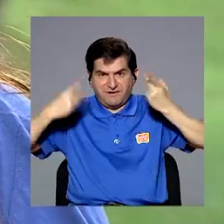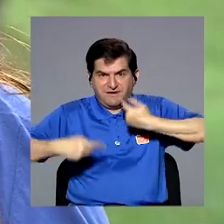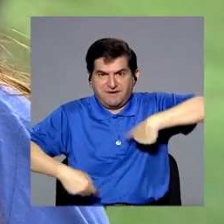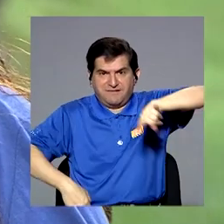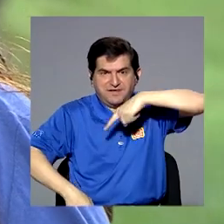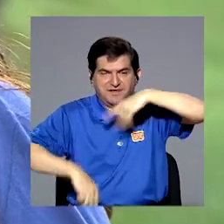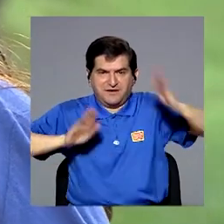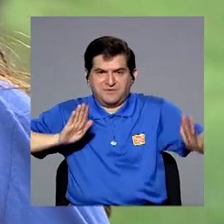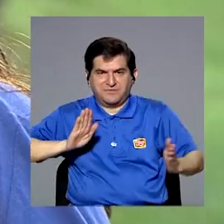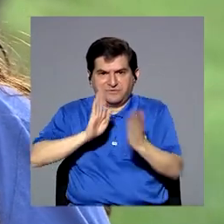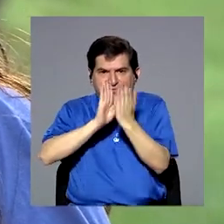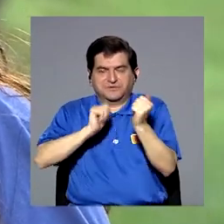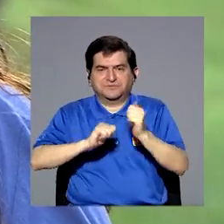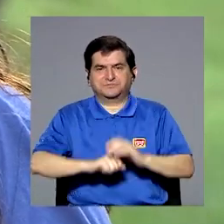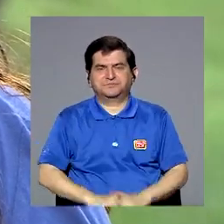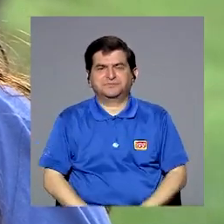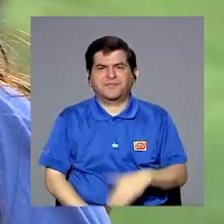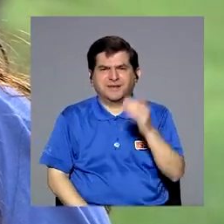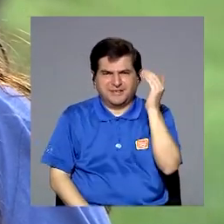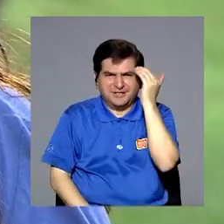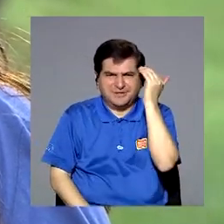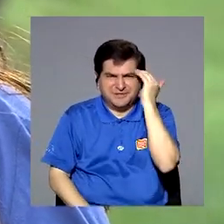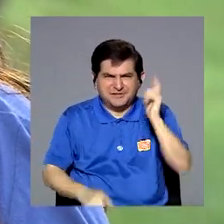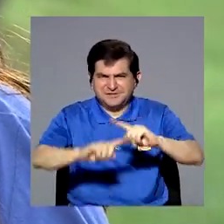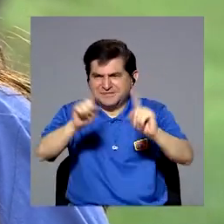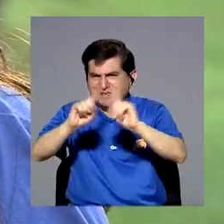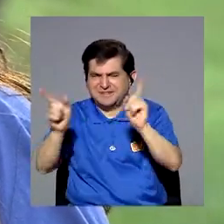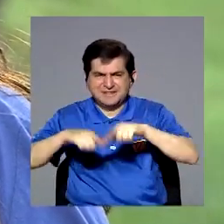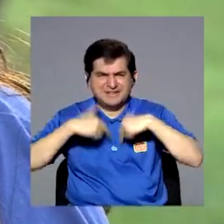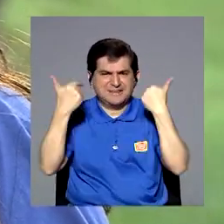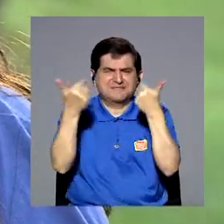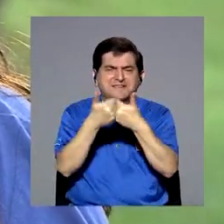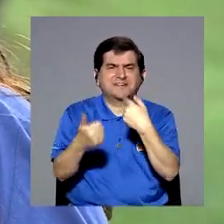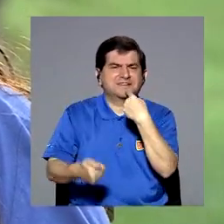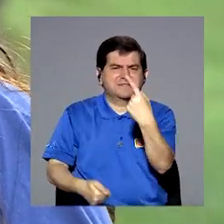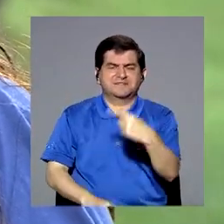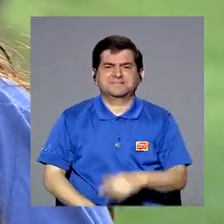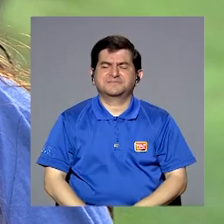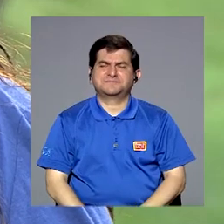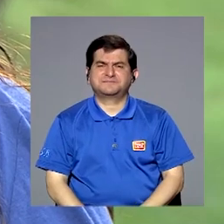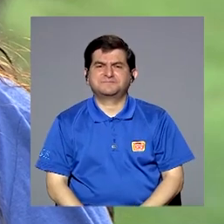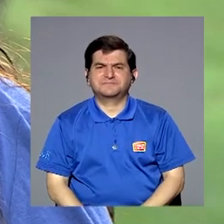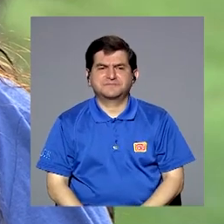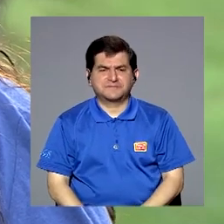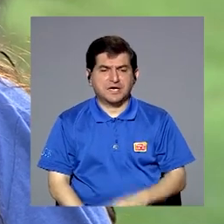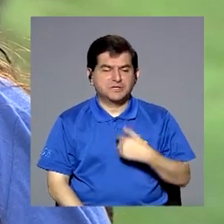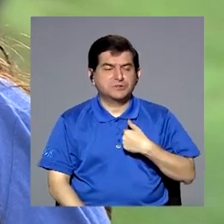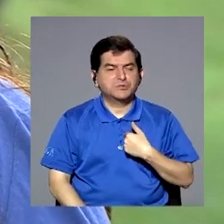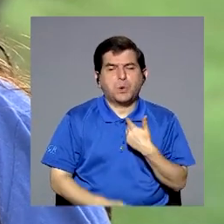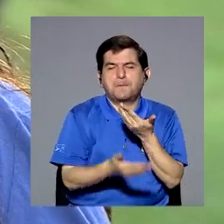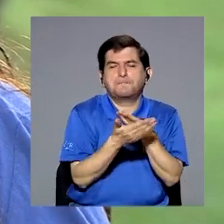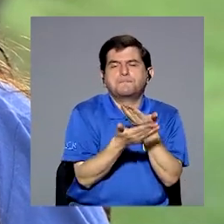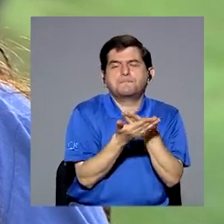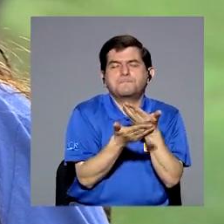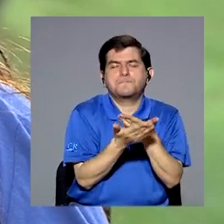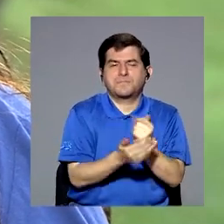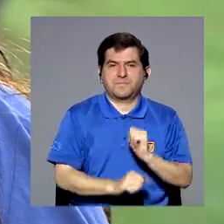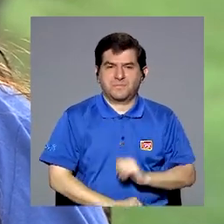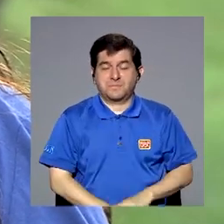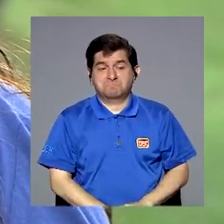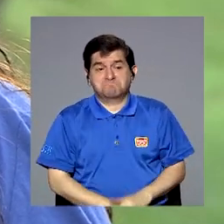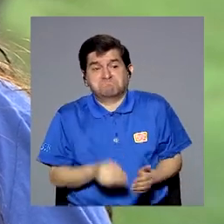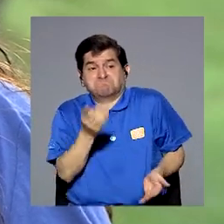vamos a ver enfrentados a eso, a conocer diferentes grupos y decir, bueno, quiero probar a